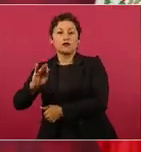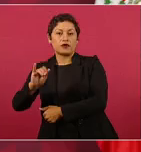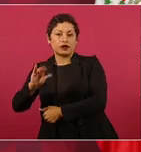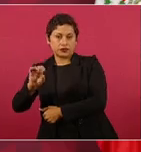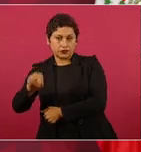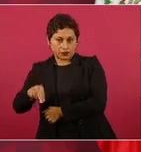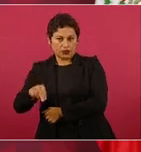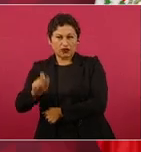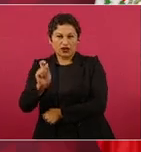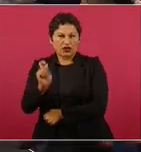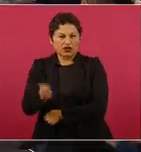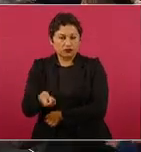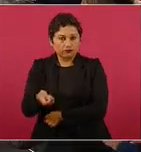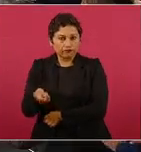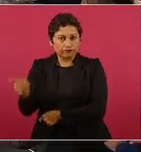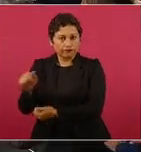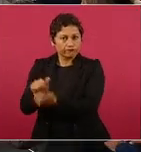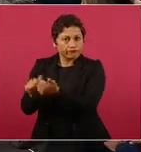es